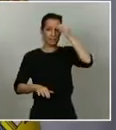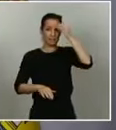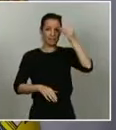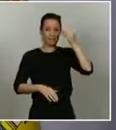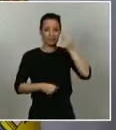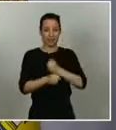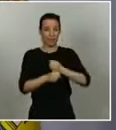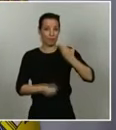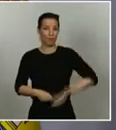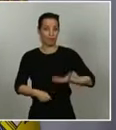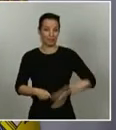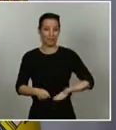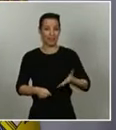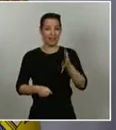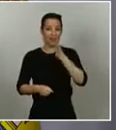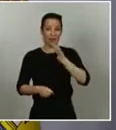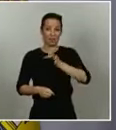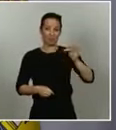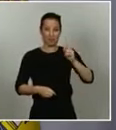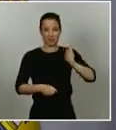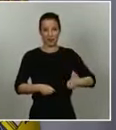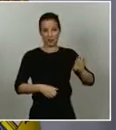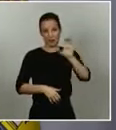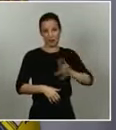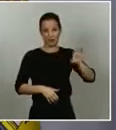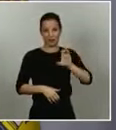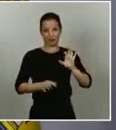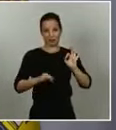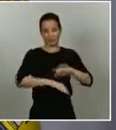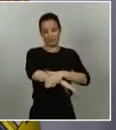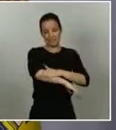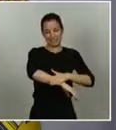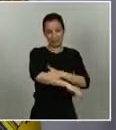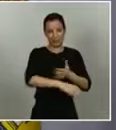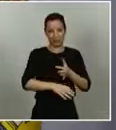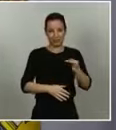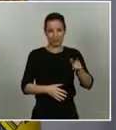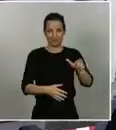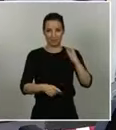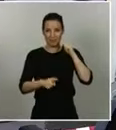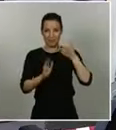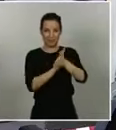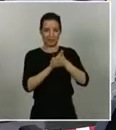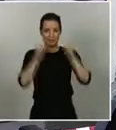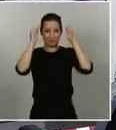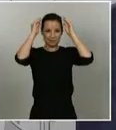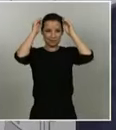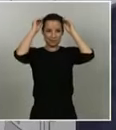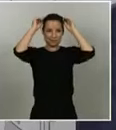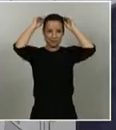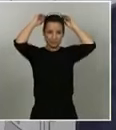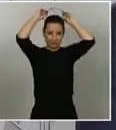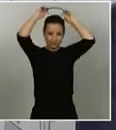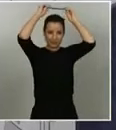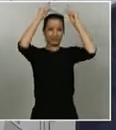la tiene los directores científicos. En este caso, ministro, tiene la palabra usted para presentarlos. Muchas gracias,